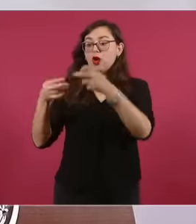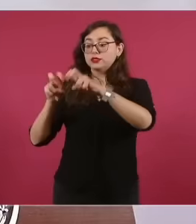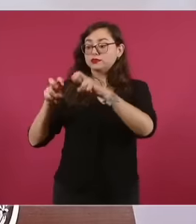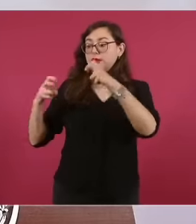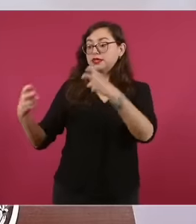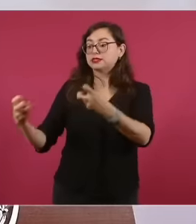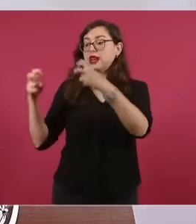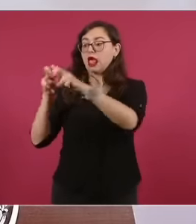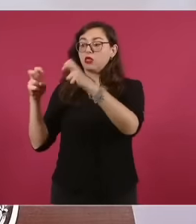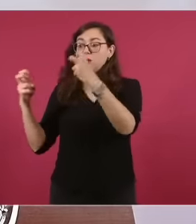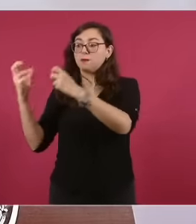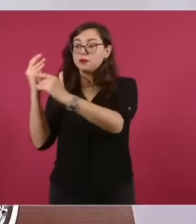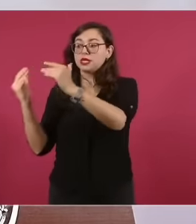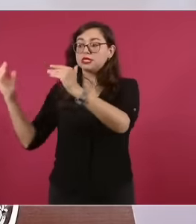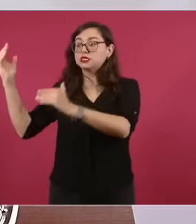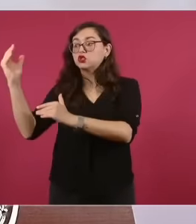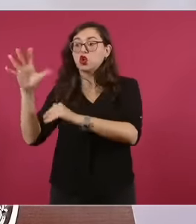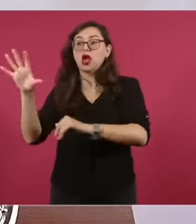magistrados, a ministros.